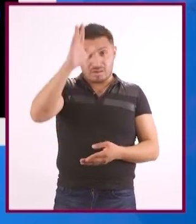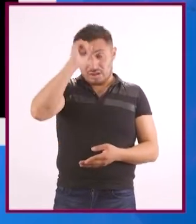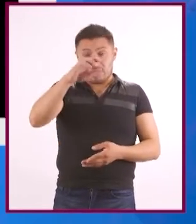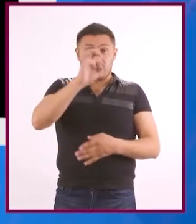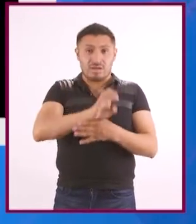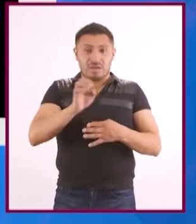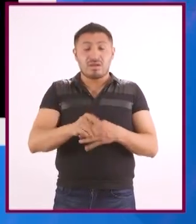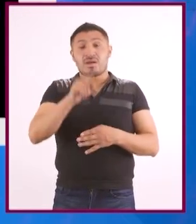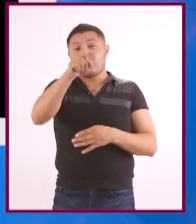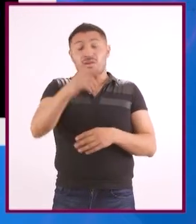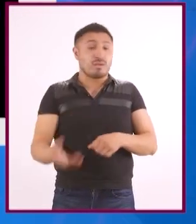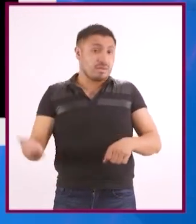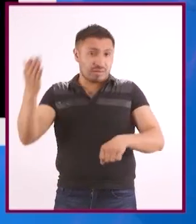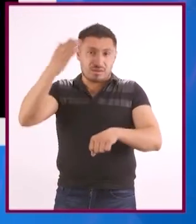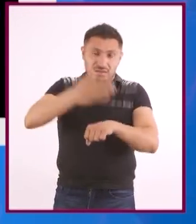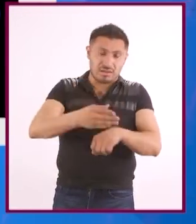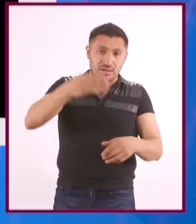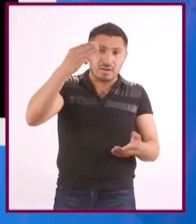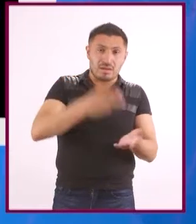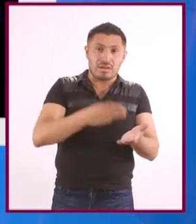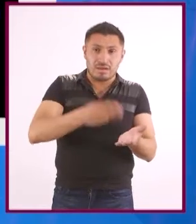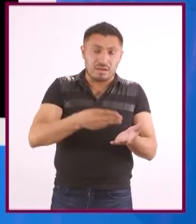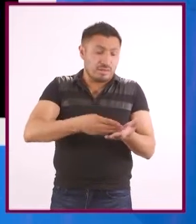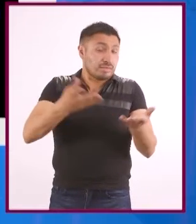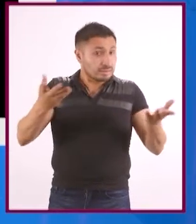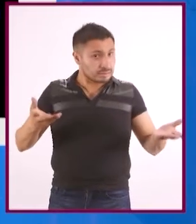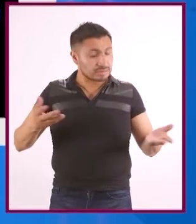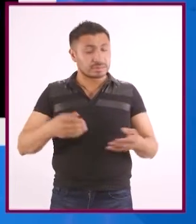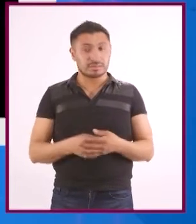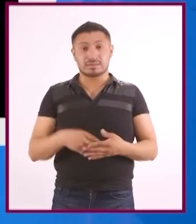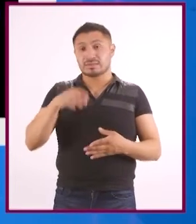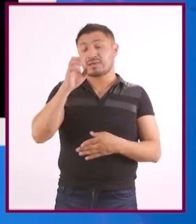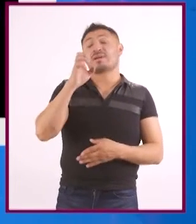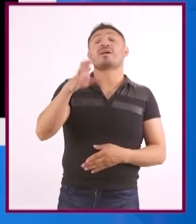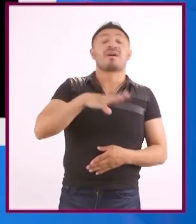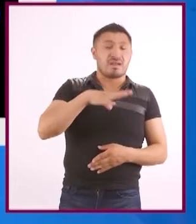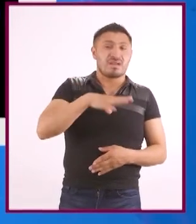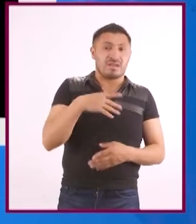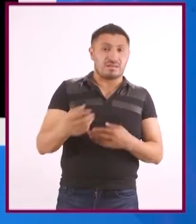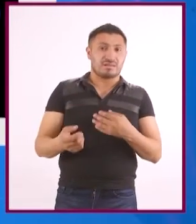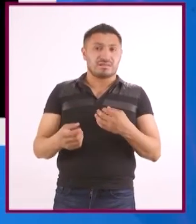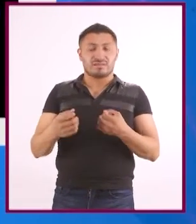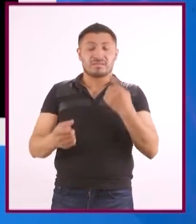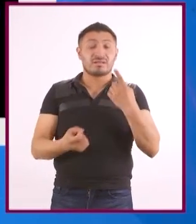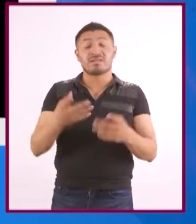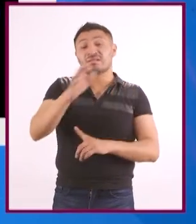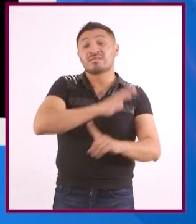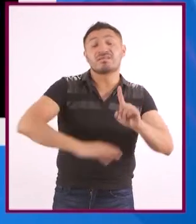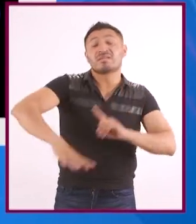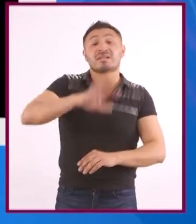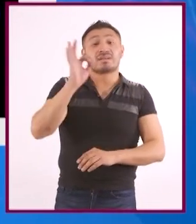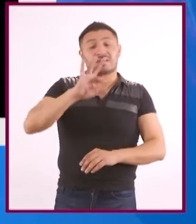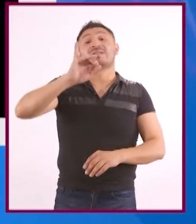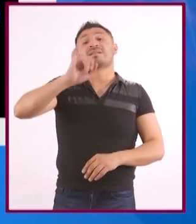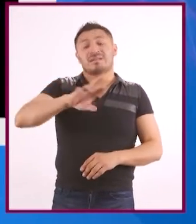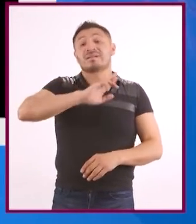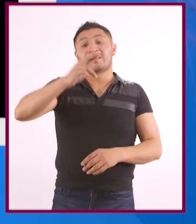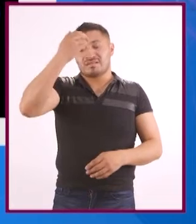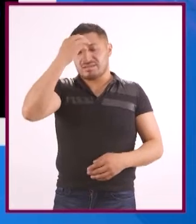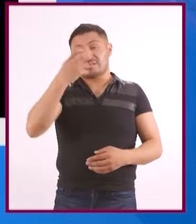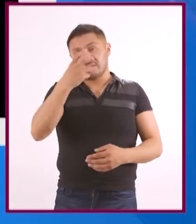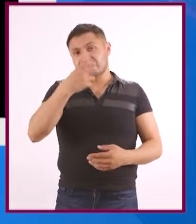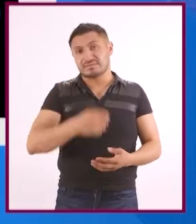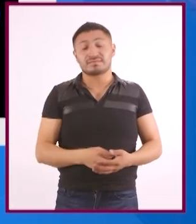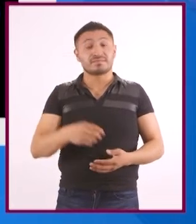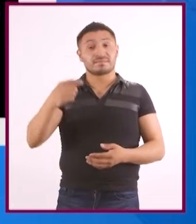pues te vamos a aplicar una multa administrativa, ¿no? Entonces hay algunos ámbitos donde sí es reconocido estas objeciones